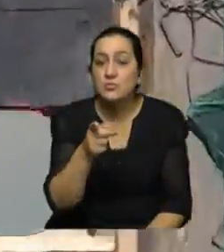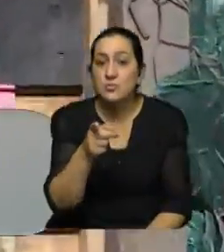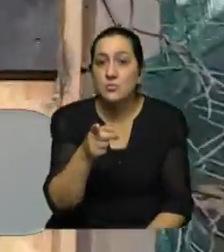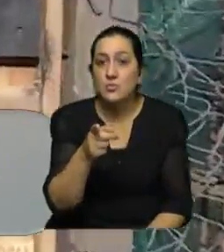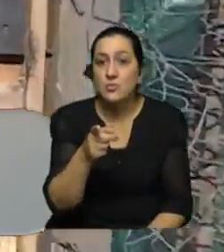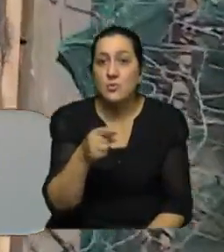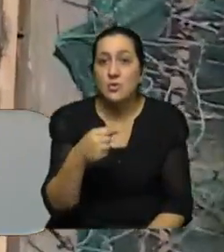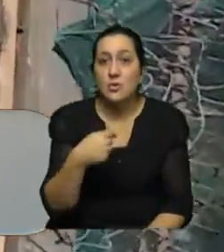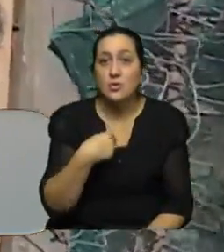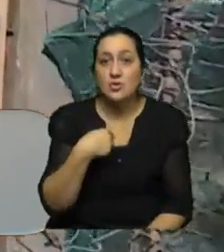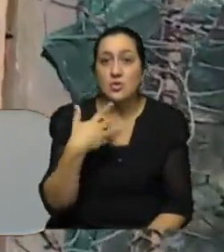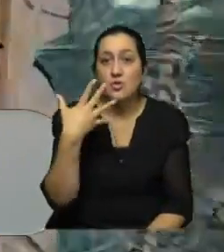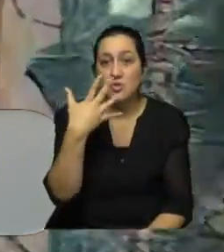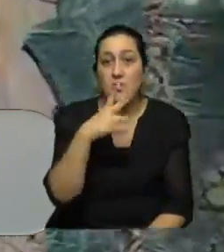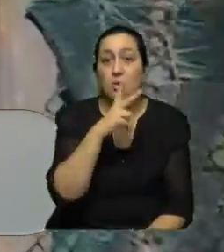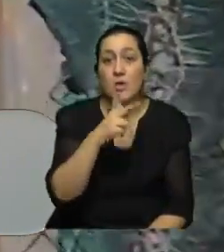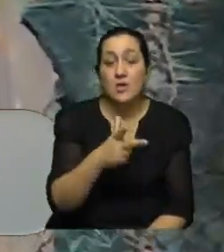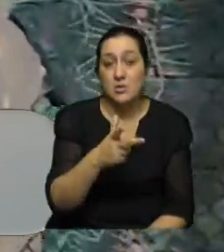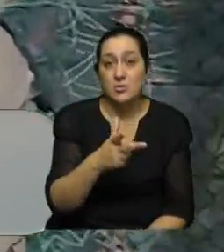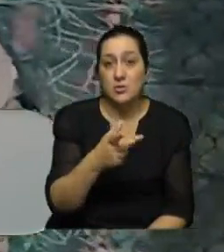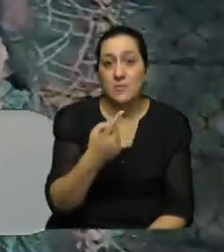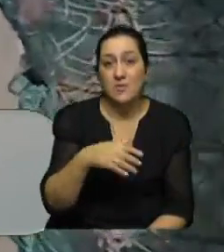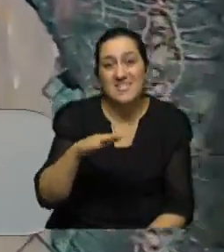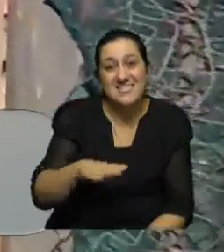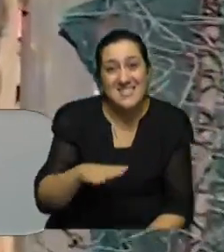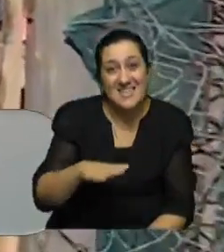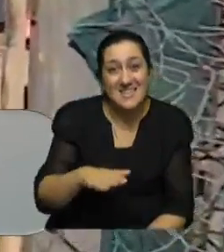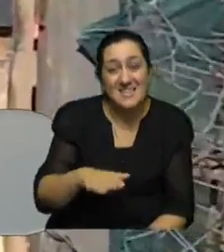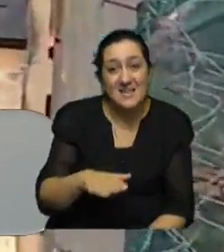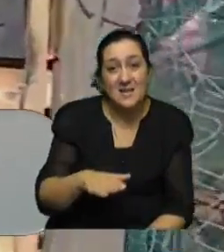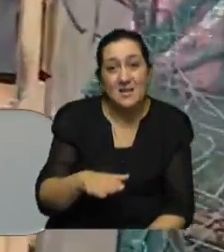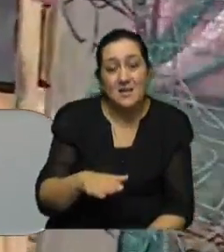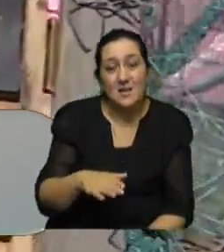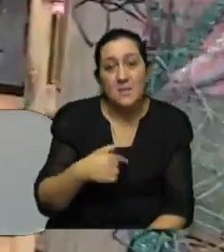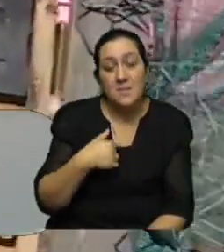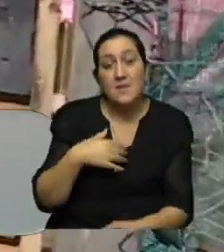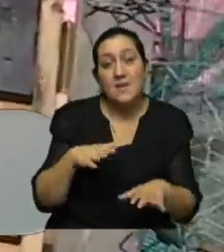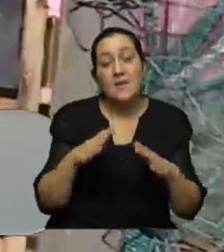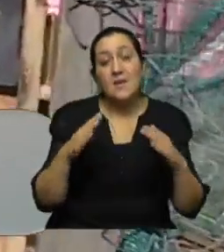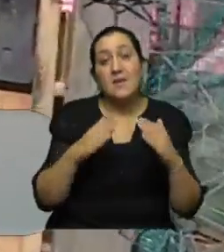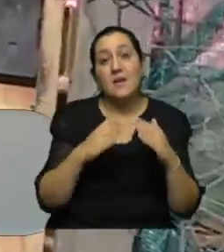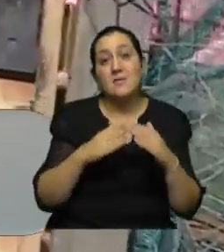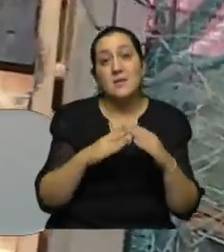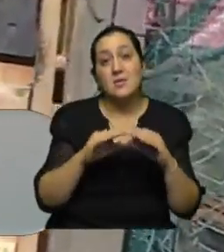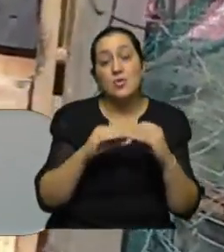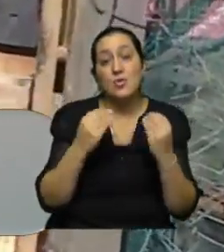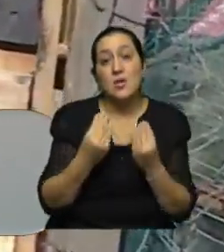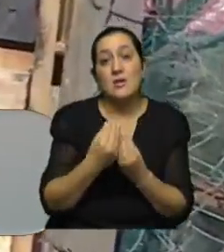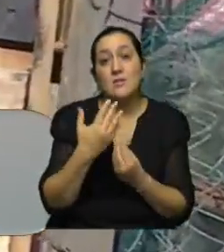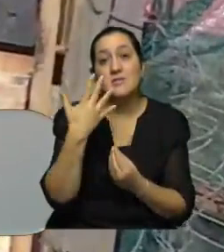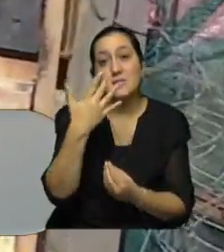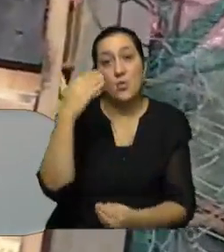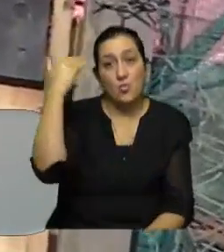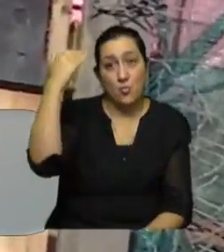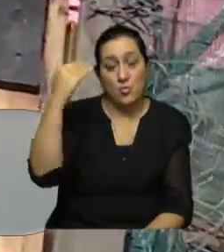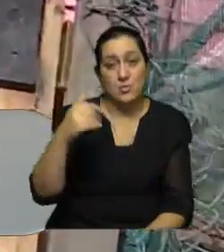usted? Yo tengo 5, pero chiquitita ahora, como, en casa, como quien dice, somos 5 grandes, pero